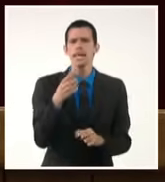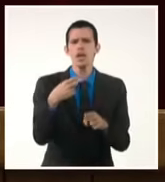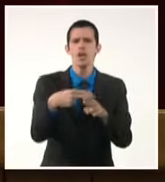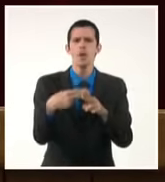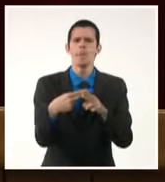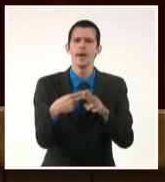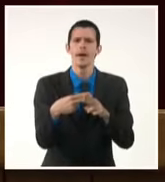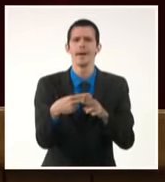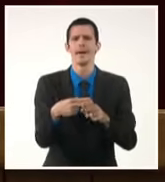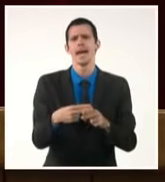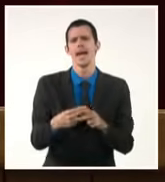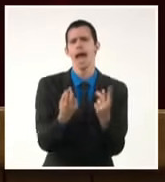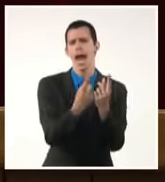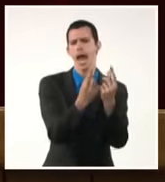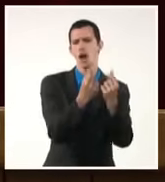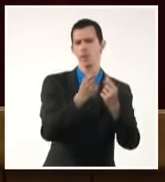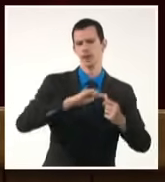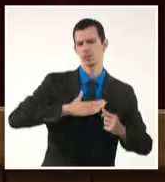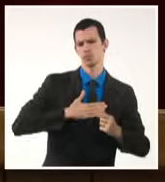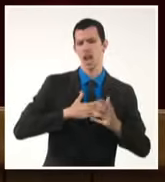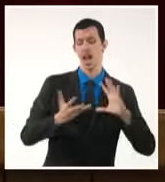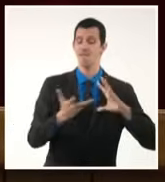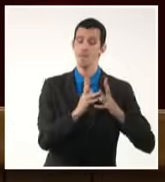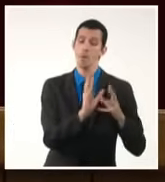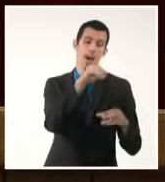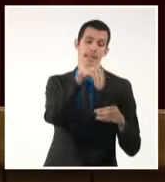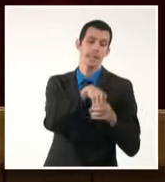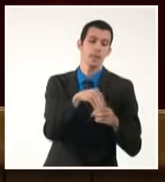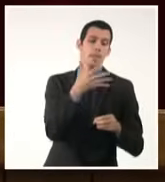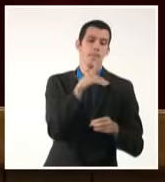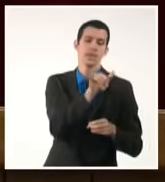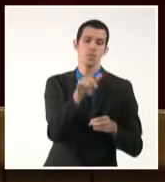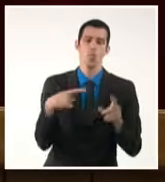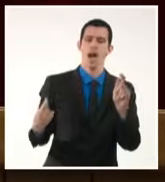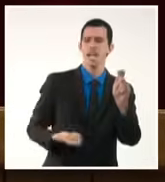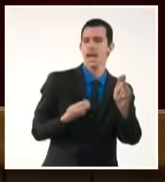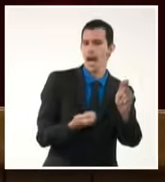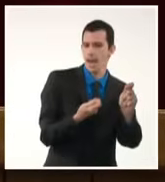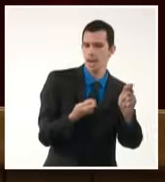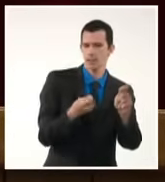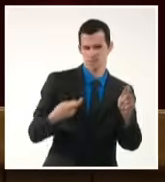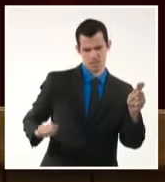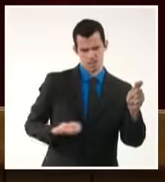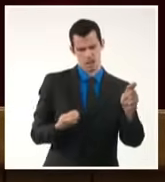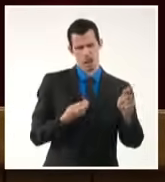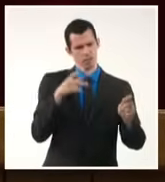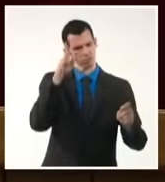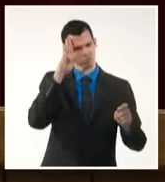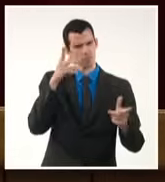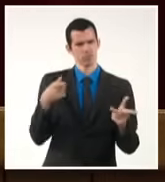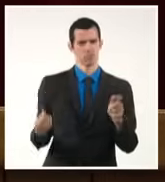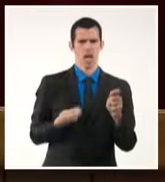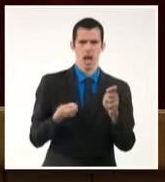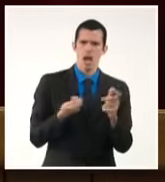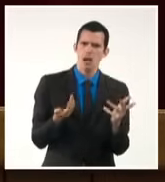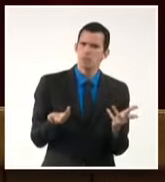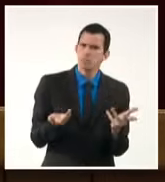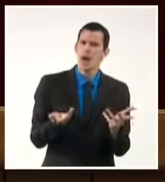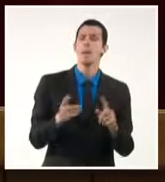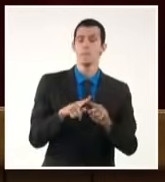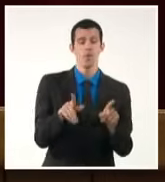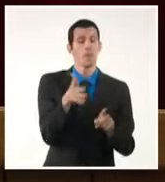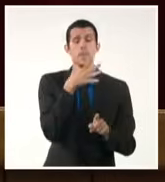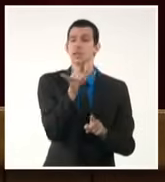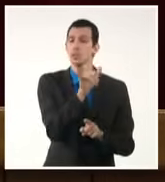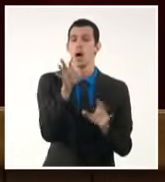operar en un escenario de política de máxima asfixia, diseñada y aplicada contra un pequeño país por el más poderoso imperio